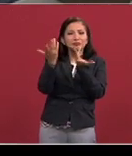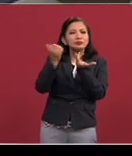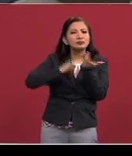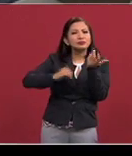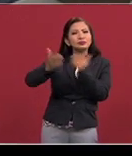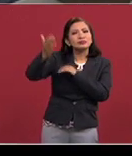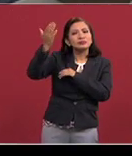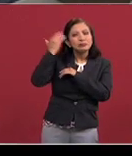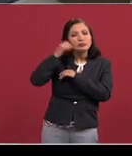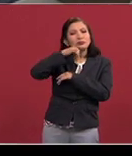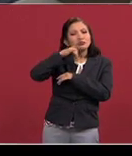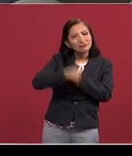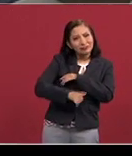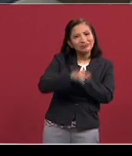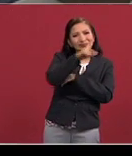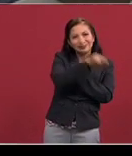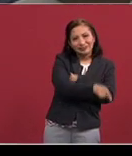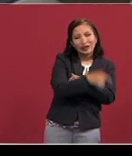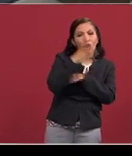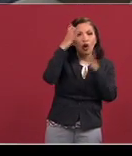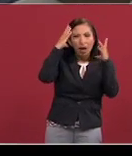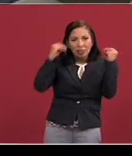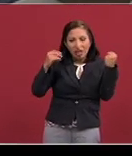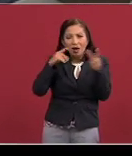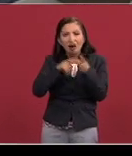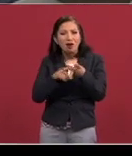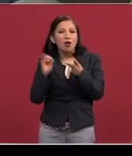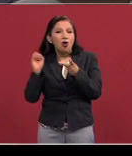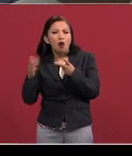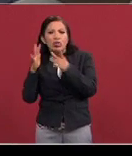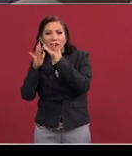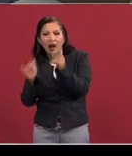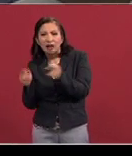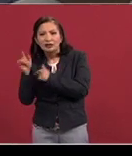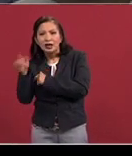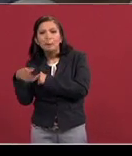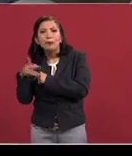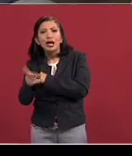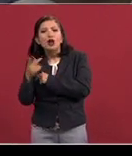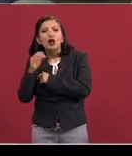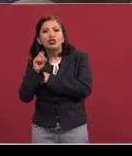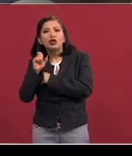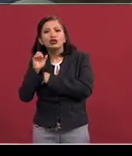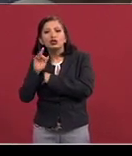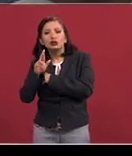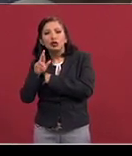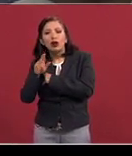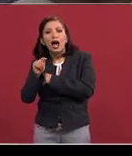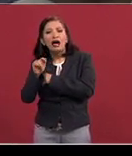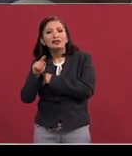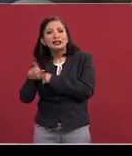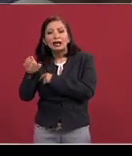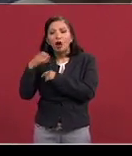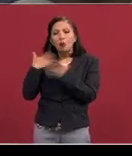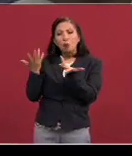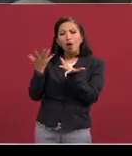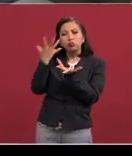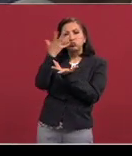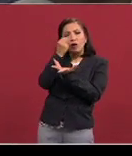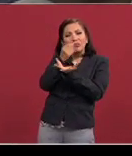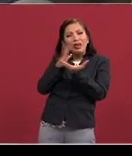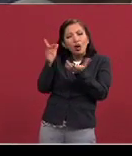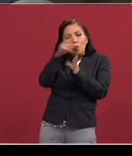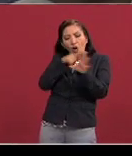tradición italiana, ¿no? La tradición holandesa, la tradición francesa, pero con el doctor Atl tiene esta sensualidad